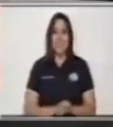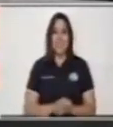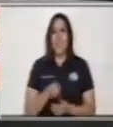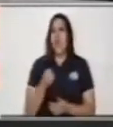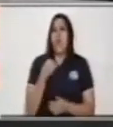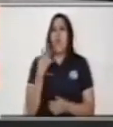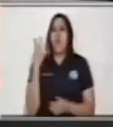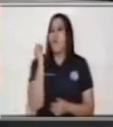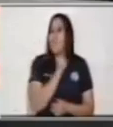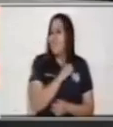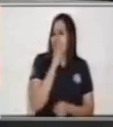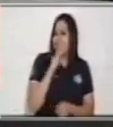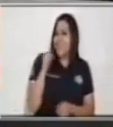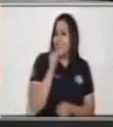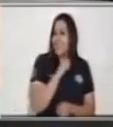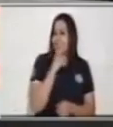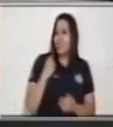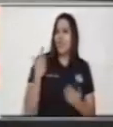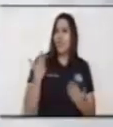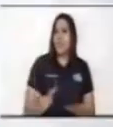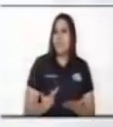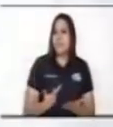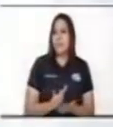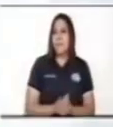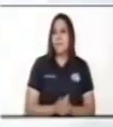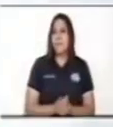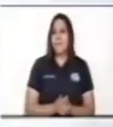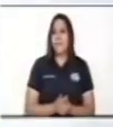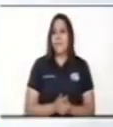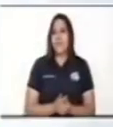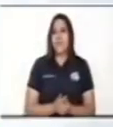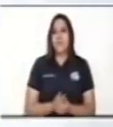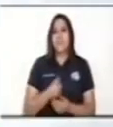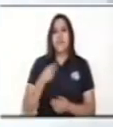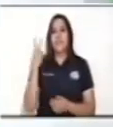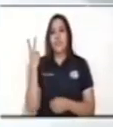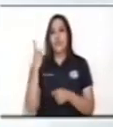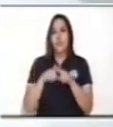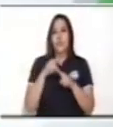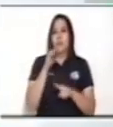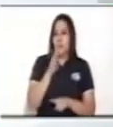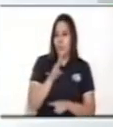¿Cuántas canciones cantaron? Dos por tres. Dos grupos de tres.